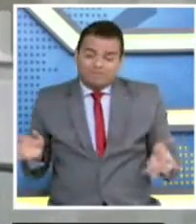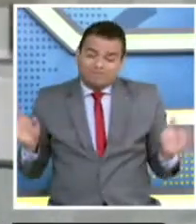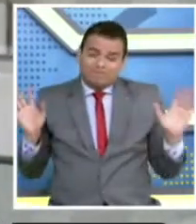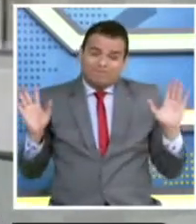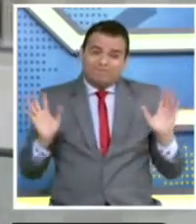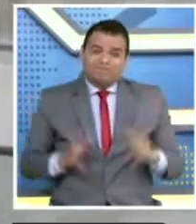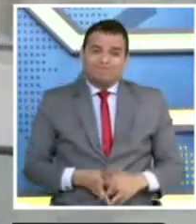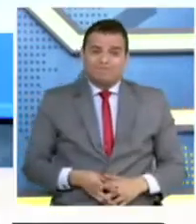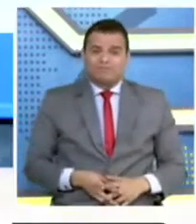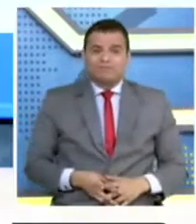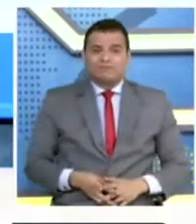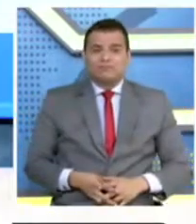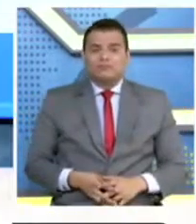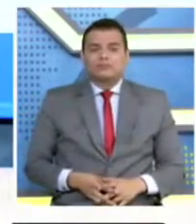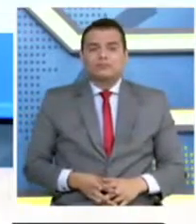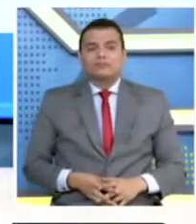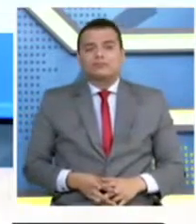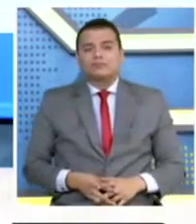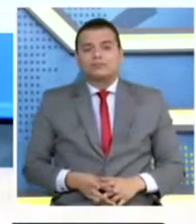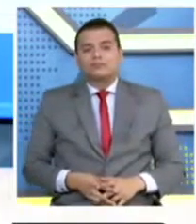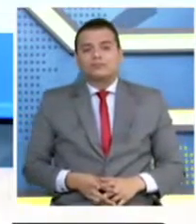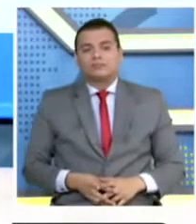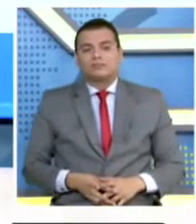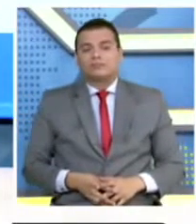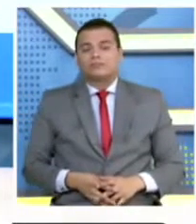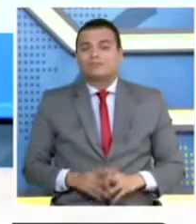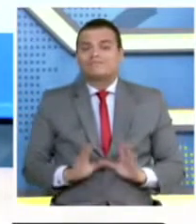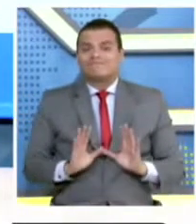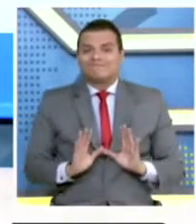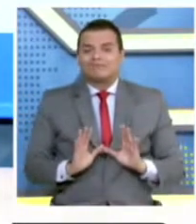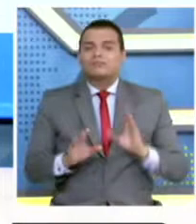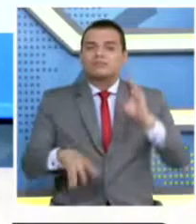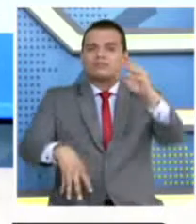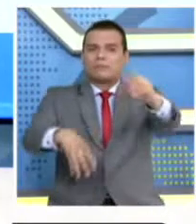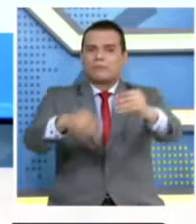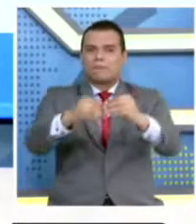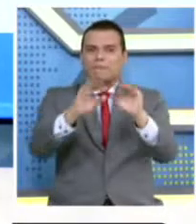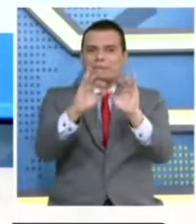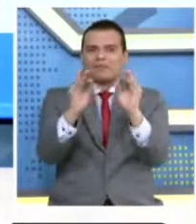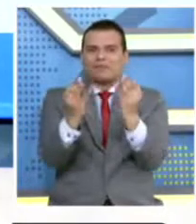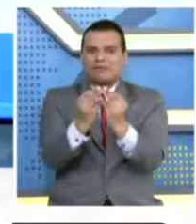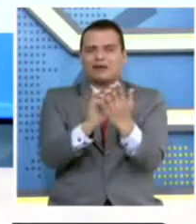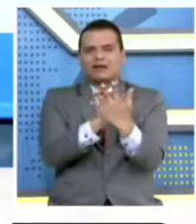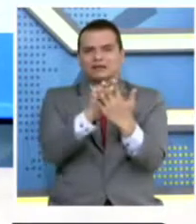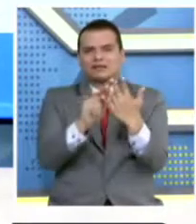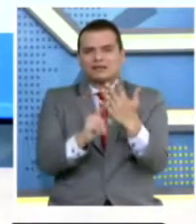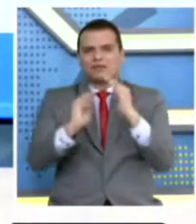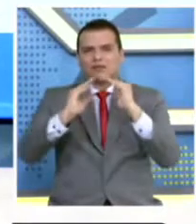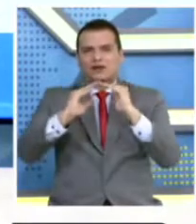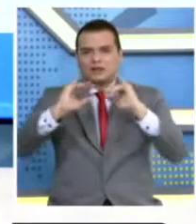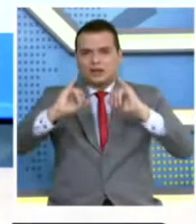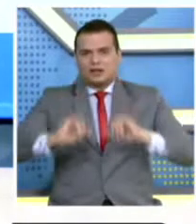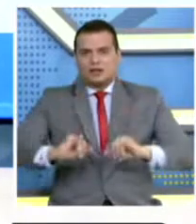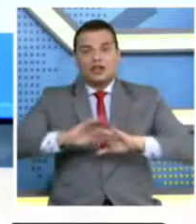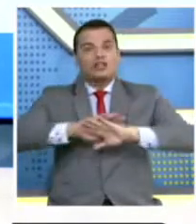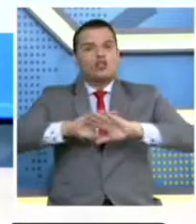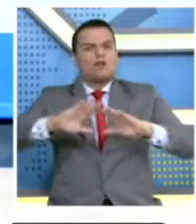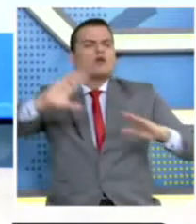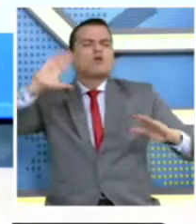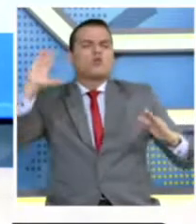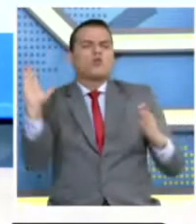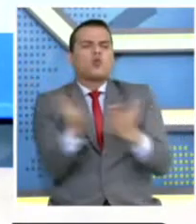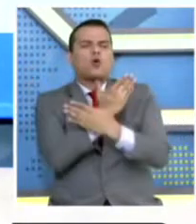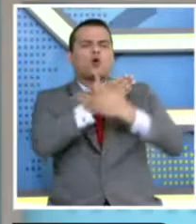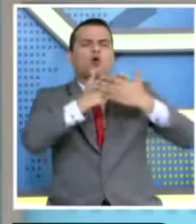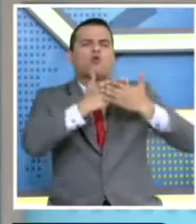van a soportar. Esto no puede pasar. En otros temas, por lo menos 5 familias fueron desalojadas de sus viviendas en el sector de La Viga, en